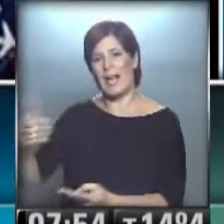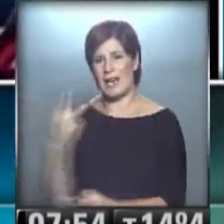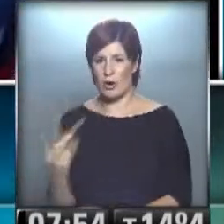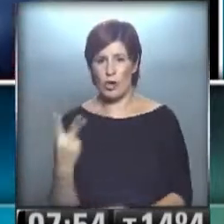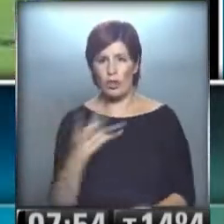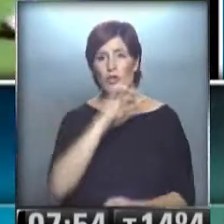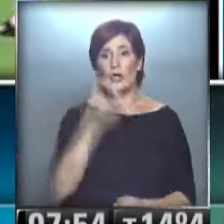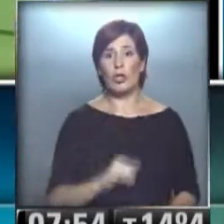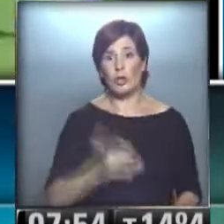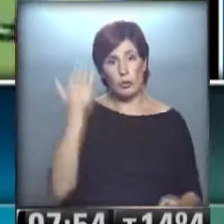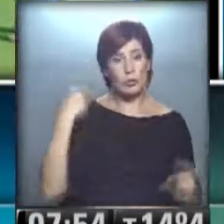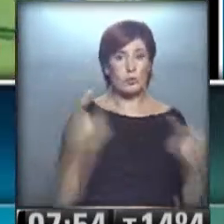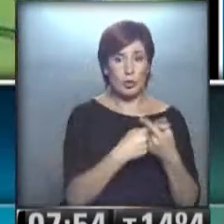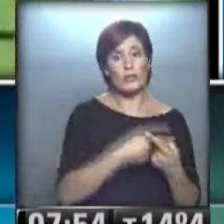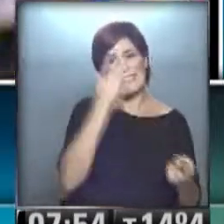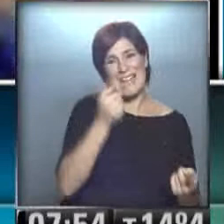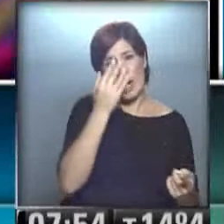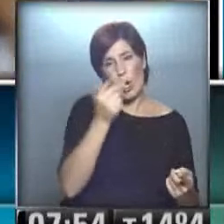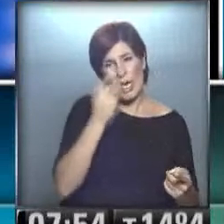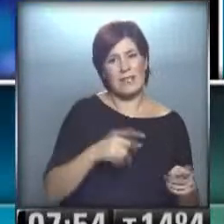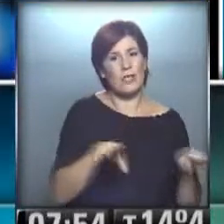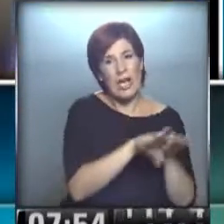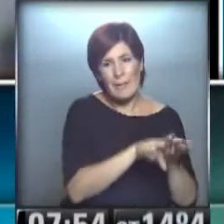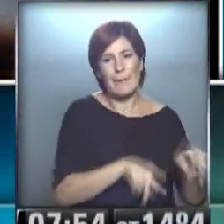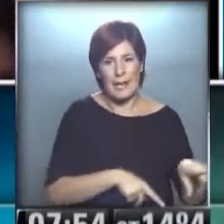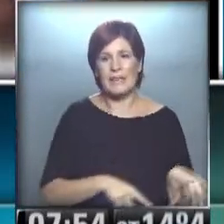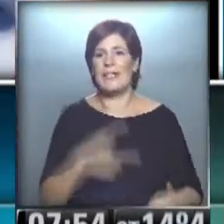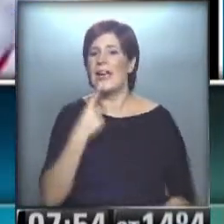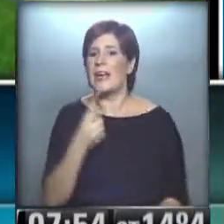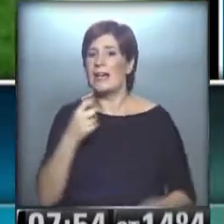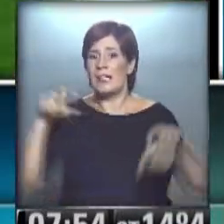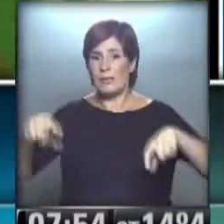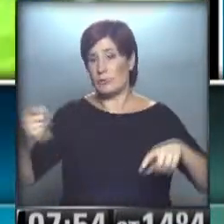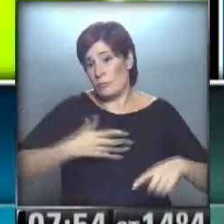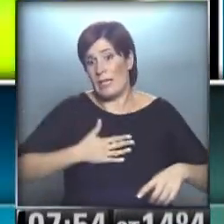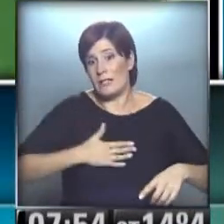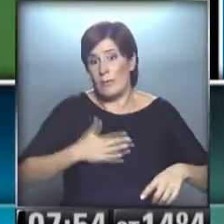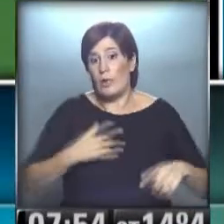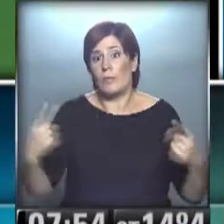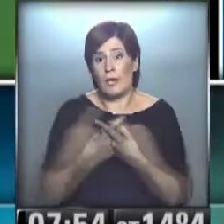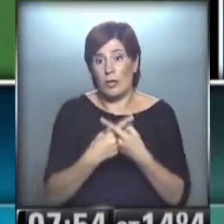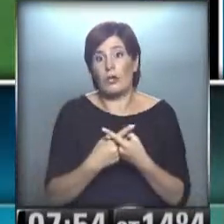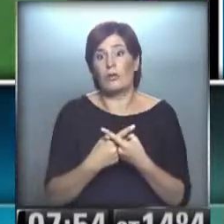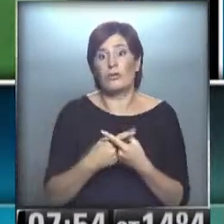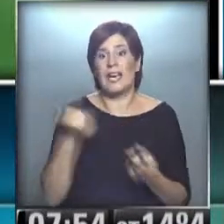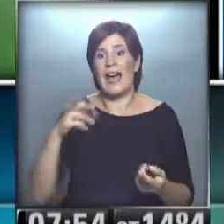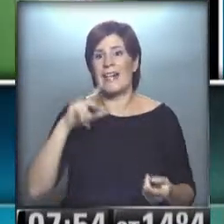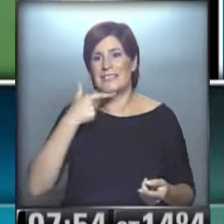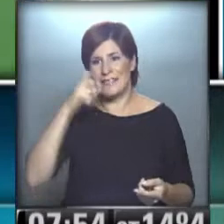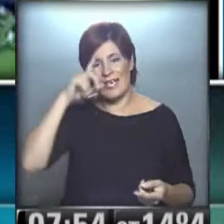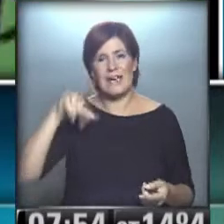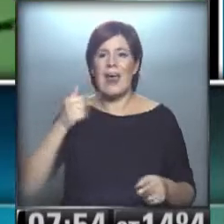hora al Ciclón y lo dejó sin la punta del torneo final. En el Monumental, River venció con polémica Arsenal. Y en Avellaneda, Boca, casi sin